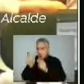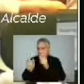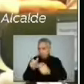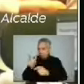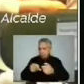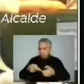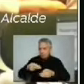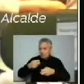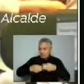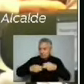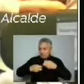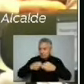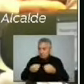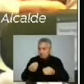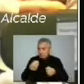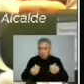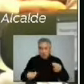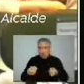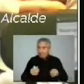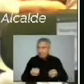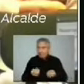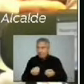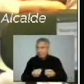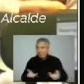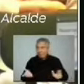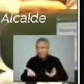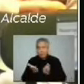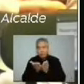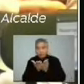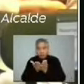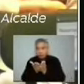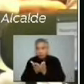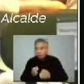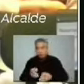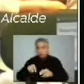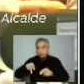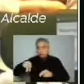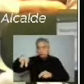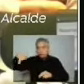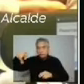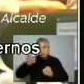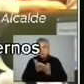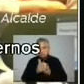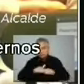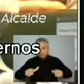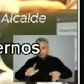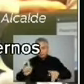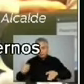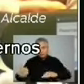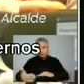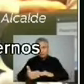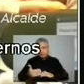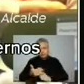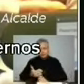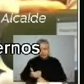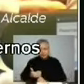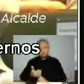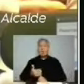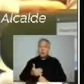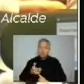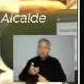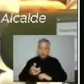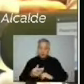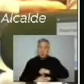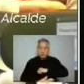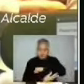no llevar sus hijos a la escuela. La pobreza tiene rostro y tiene nombre. Y es ahí donde debemos enfocar los esfuerzos de los